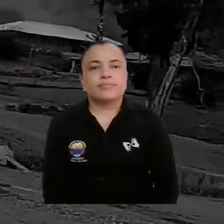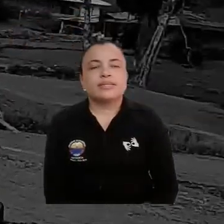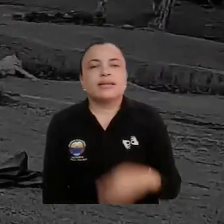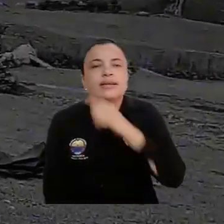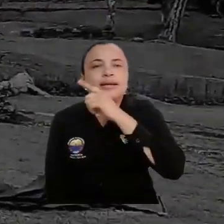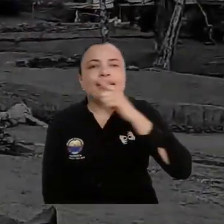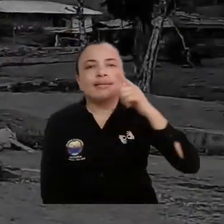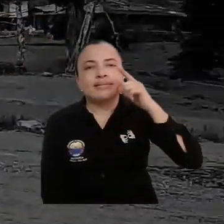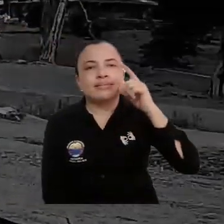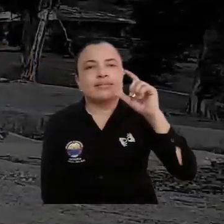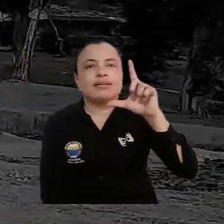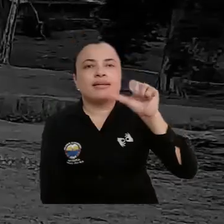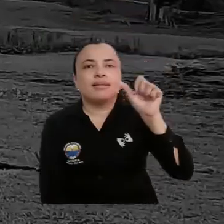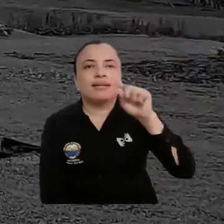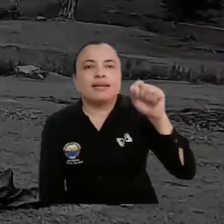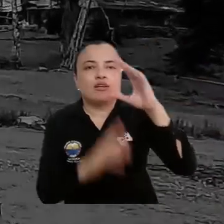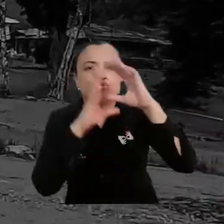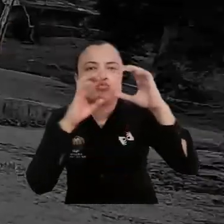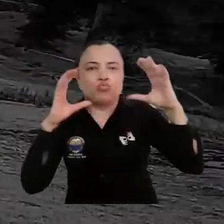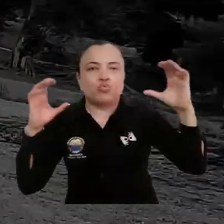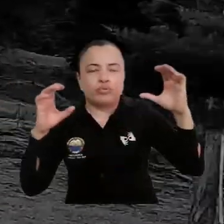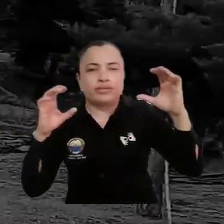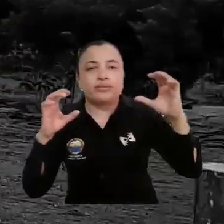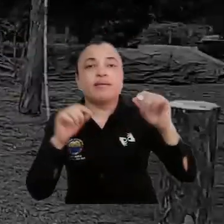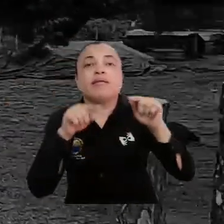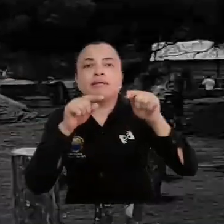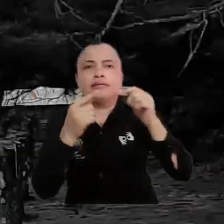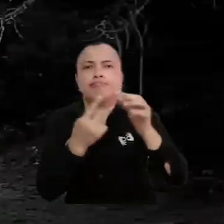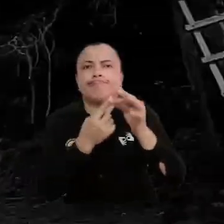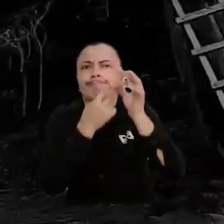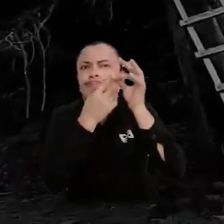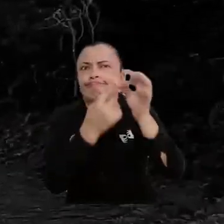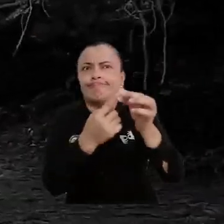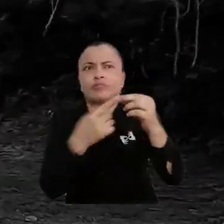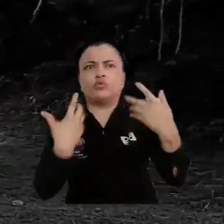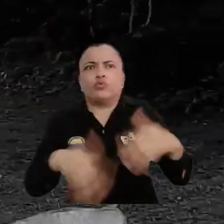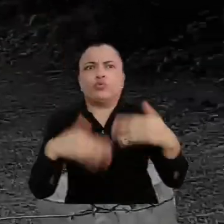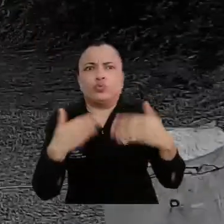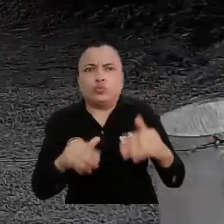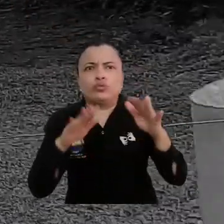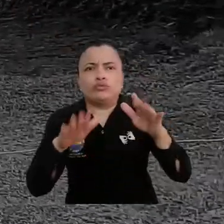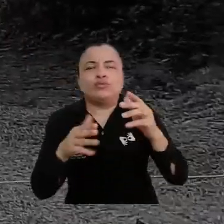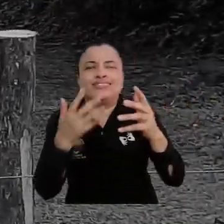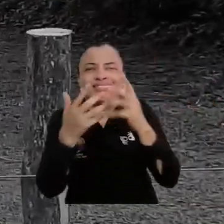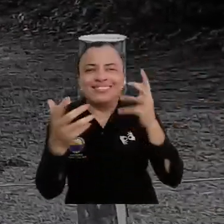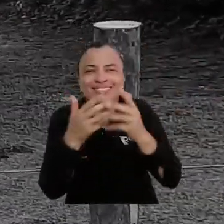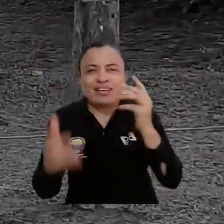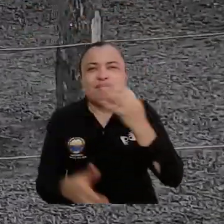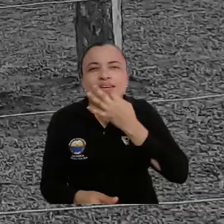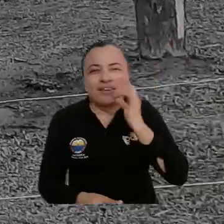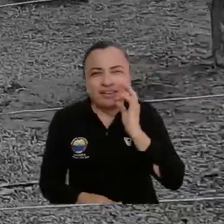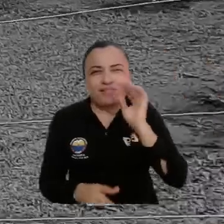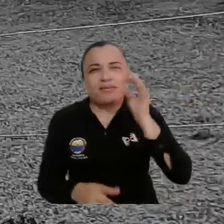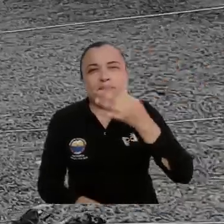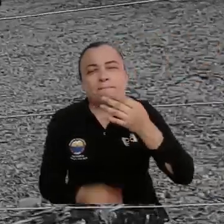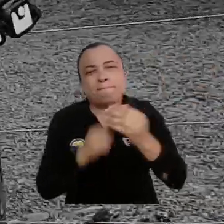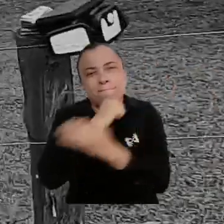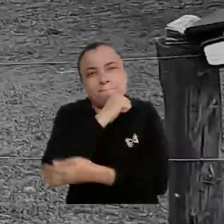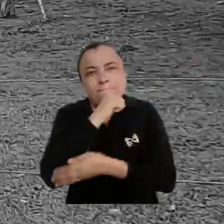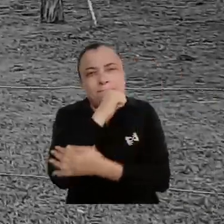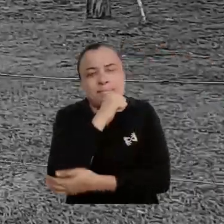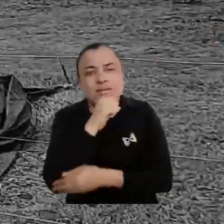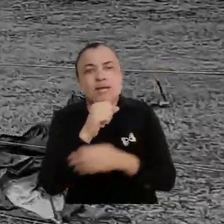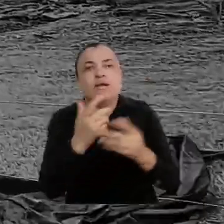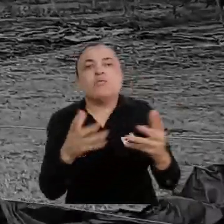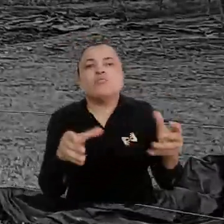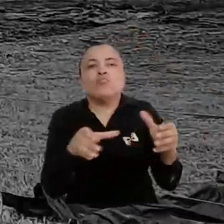Hacienda Las Nubes. Fue una de las haciendas más emblemáticas del sistema cafetero de Minca. Fundada por inmigrantes alemanes a inicios